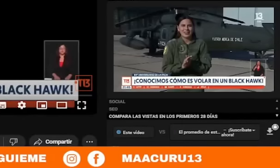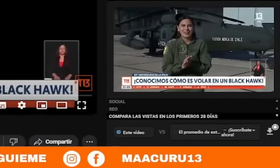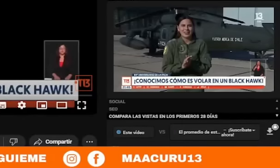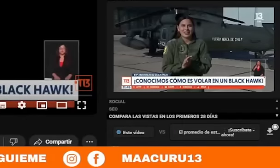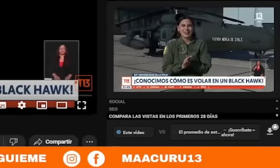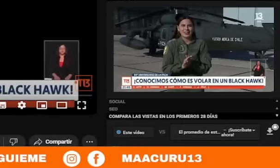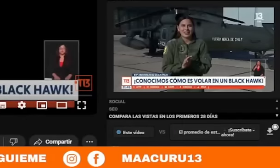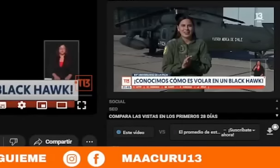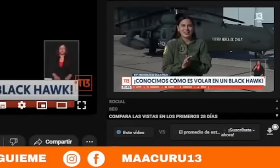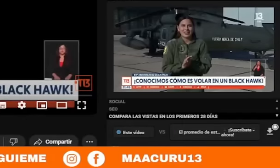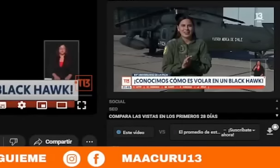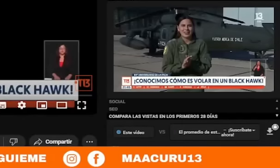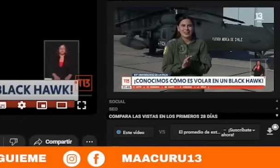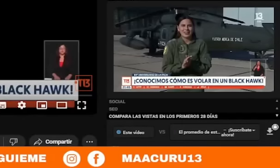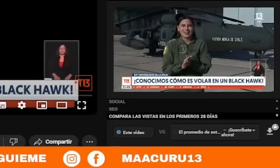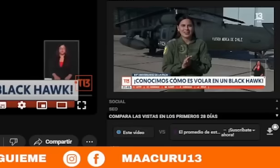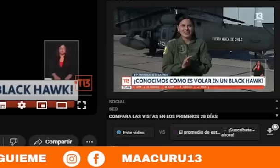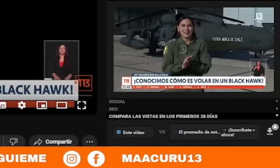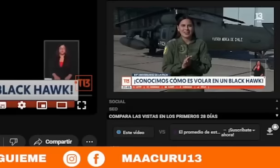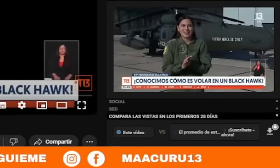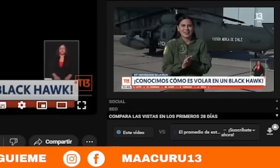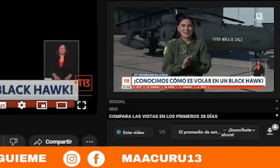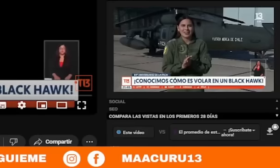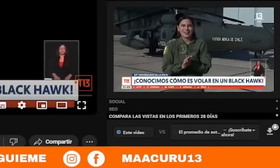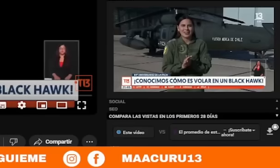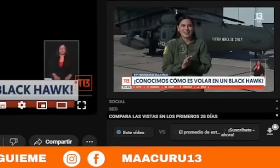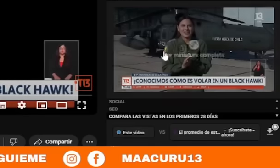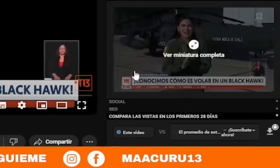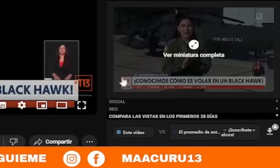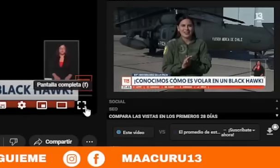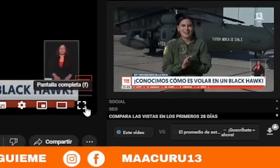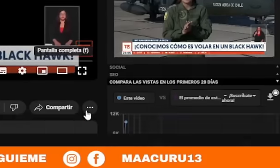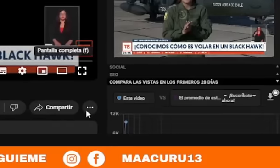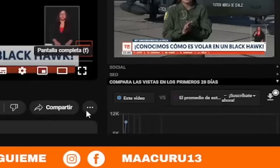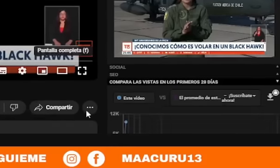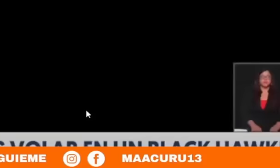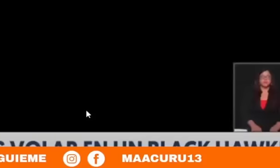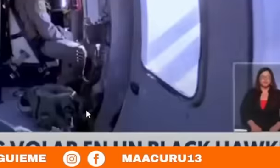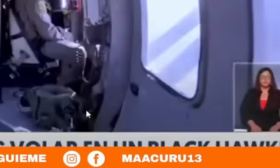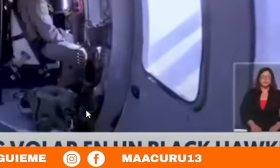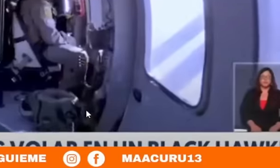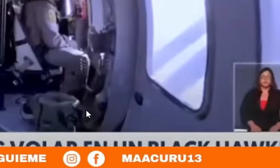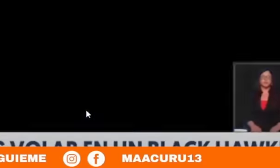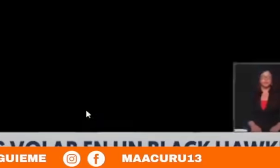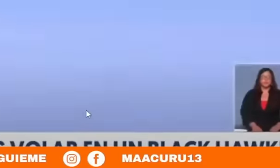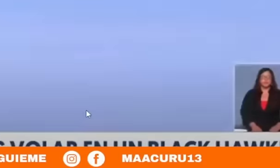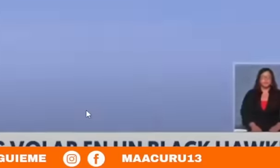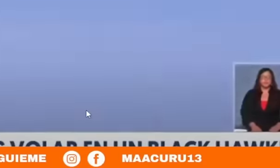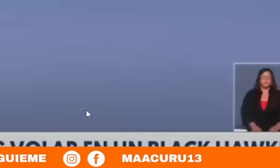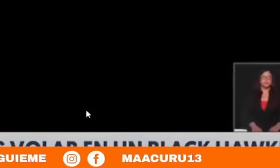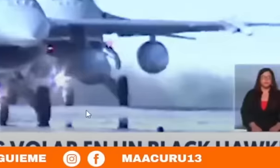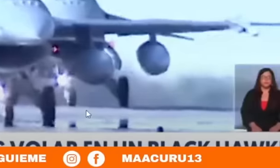Black House, que lo subieron el día de ayer, como pueden ver acá abajo, hace 19 horas. No lo vi el informe, no lo vi, me